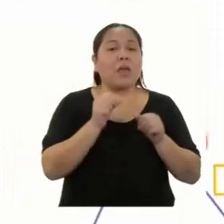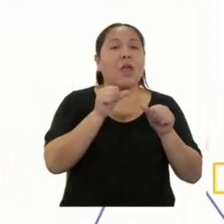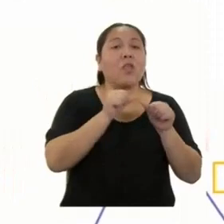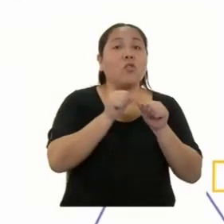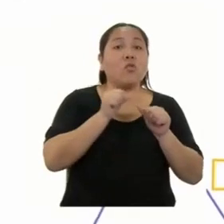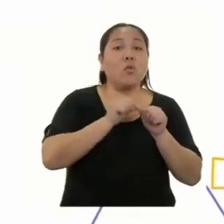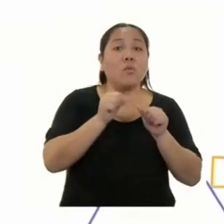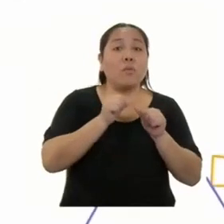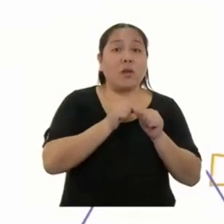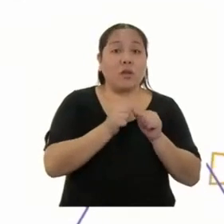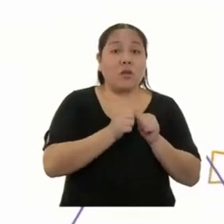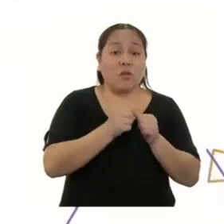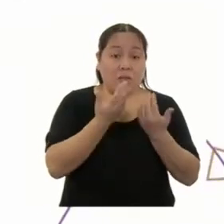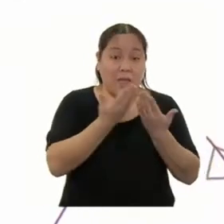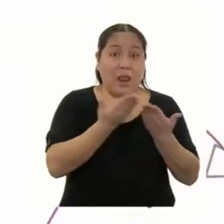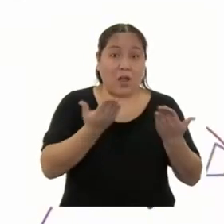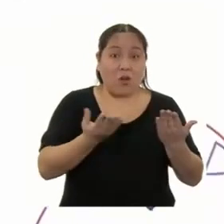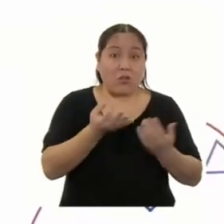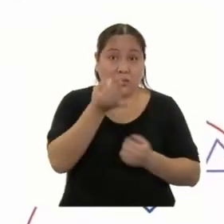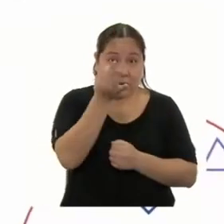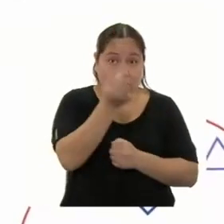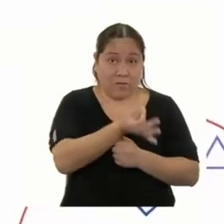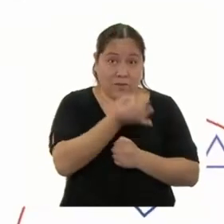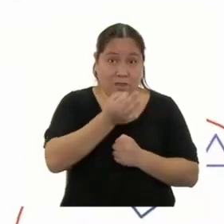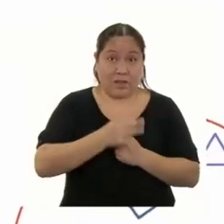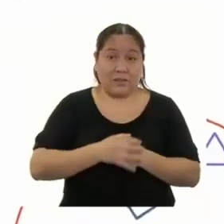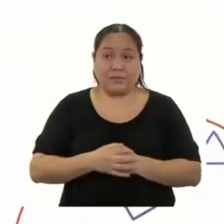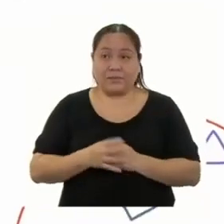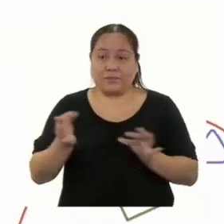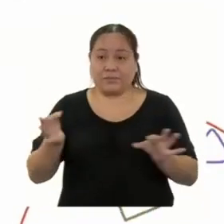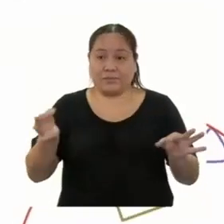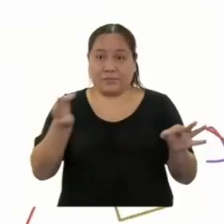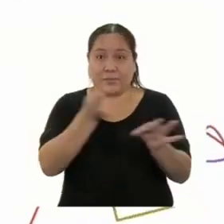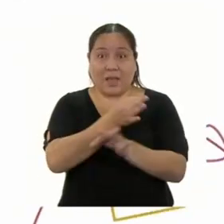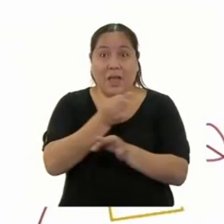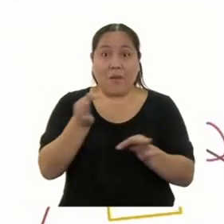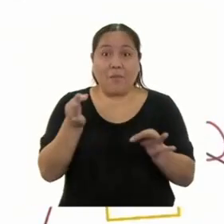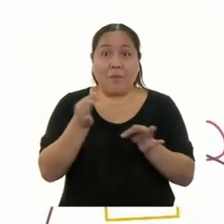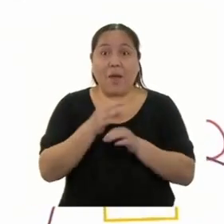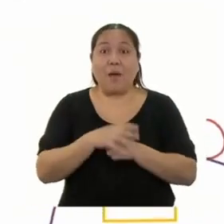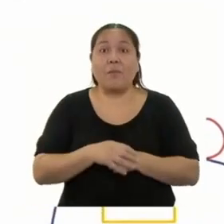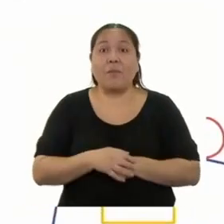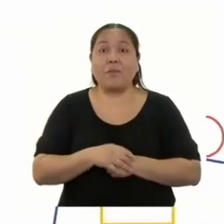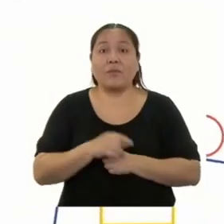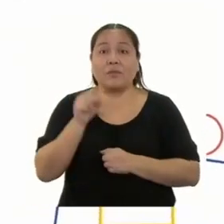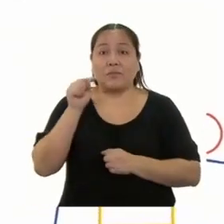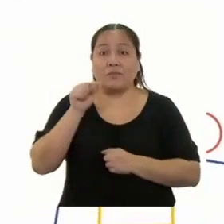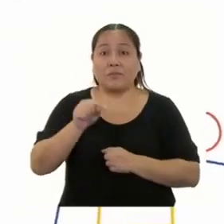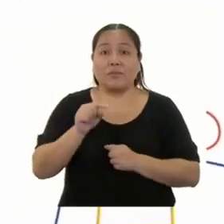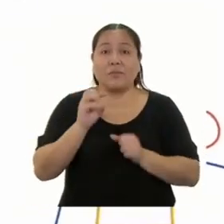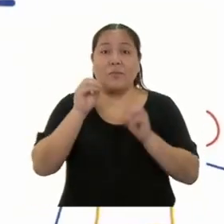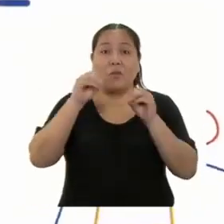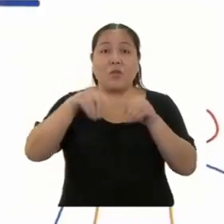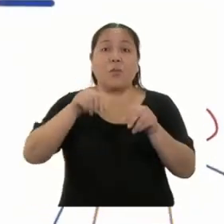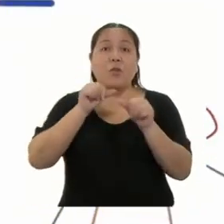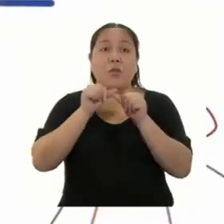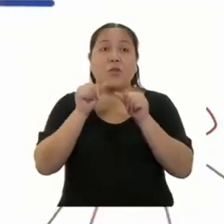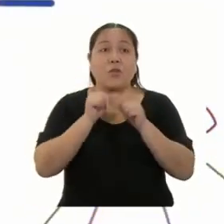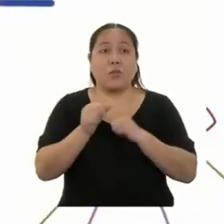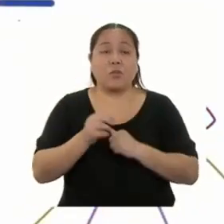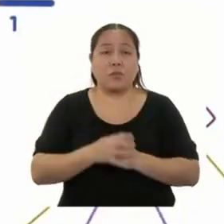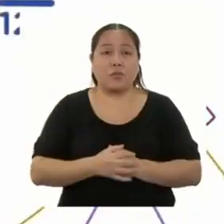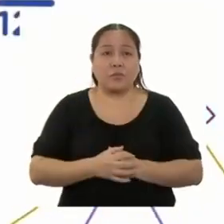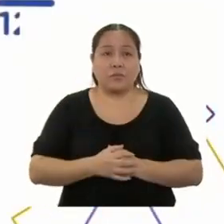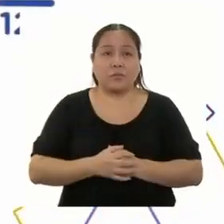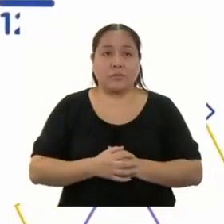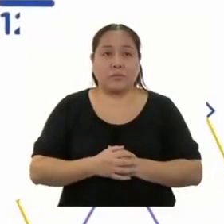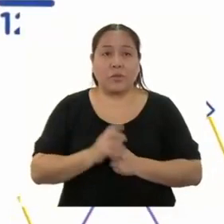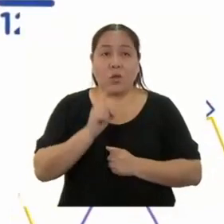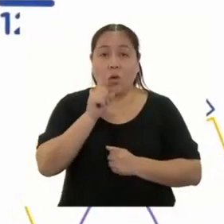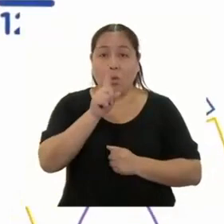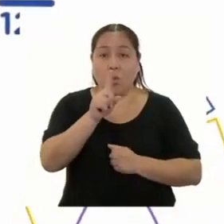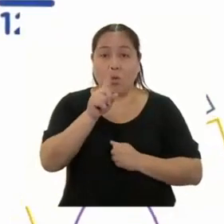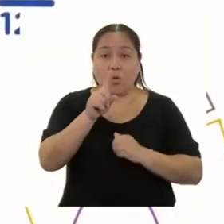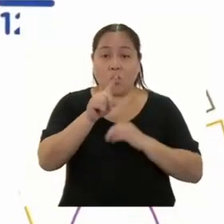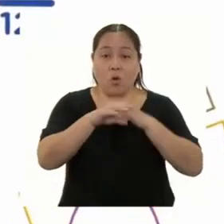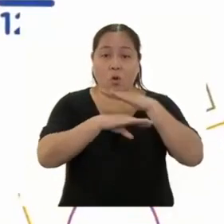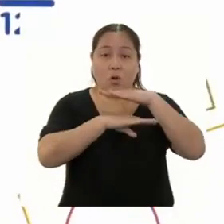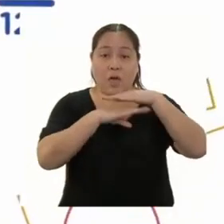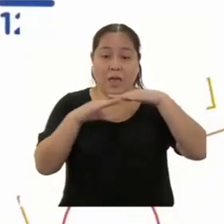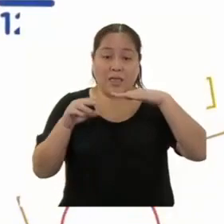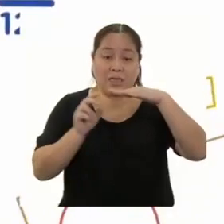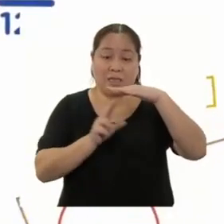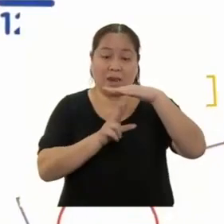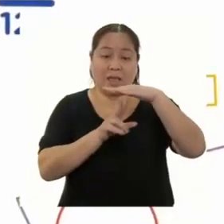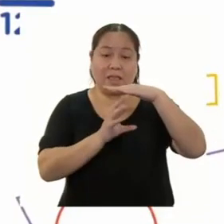en la realidad. Y ahora sí reemplazamos los valores y tenemos 1 entre 30